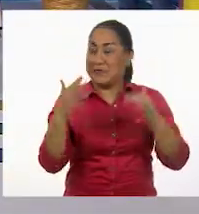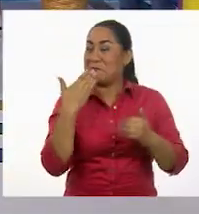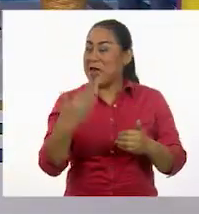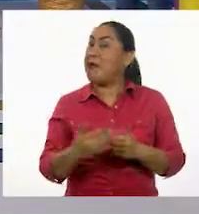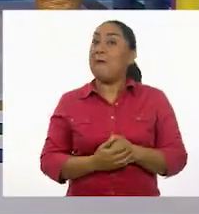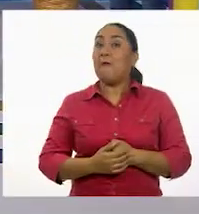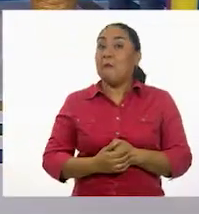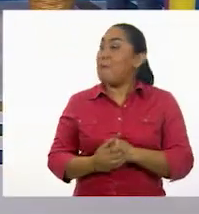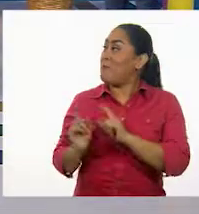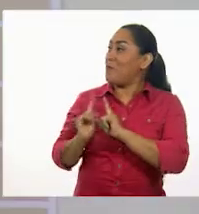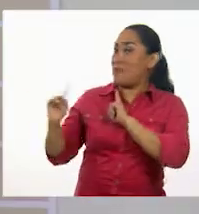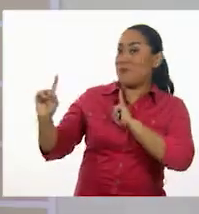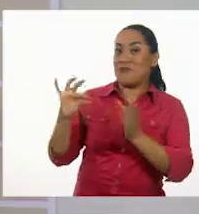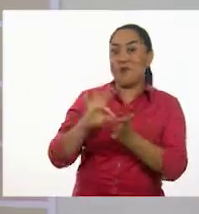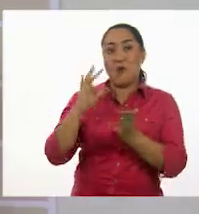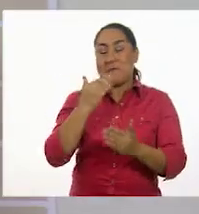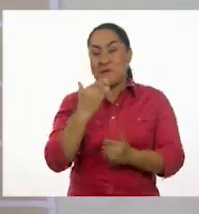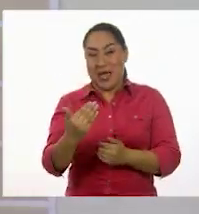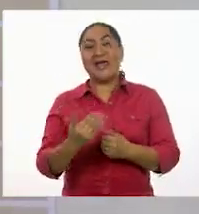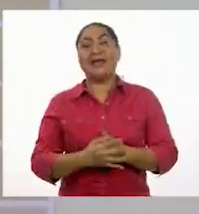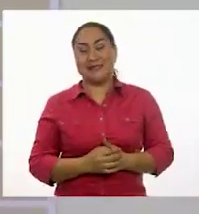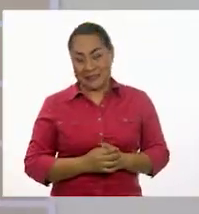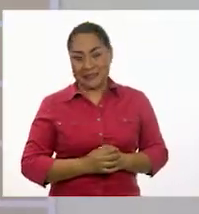Los dos tuvimos punto.